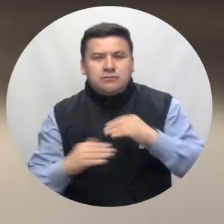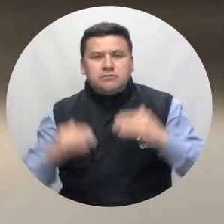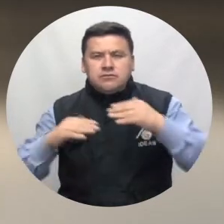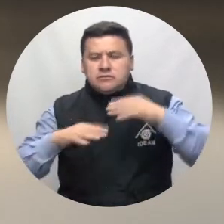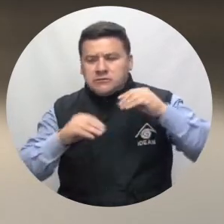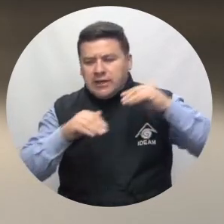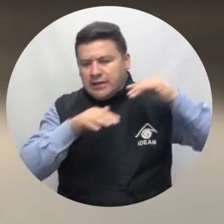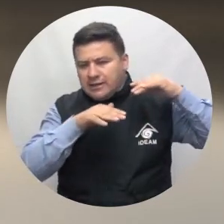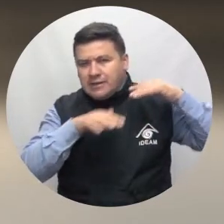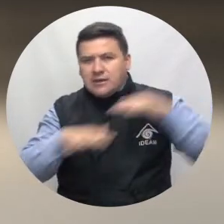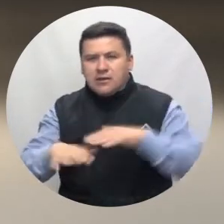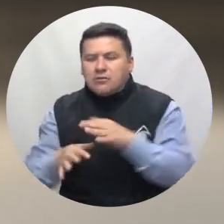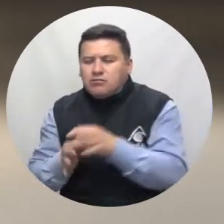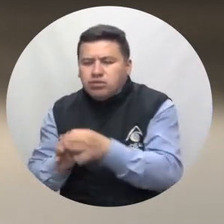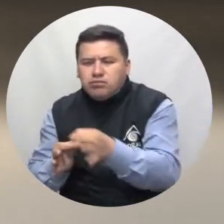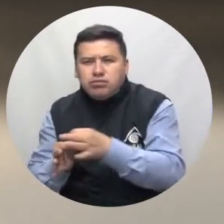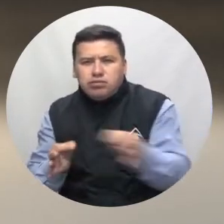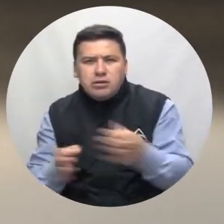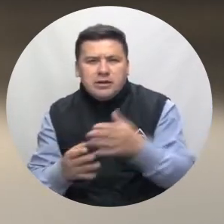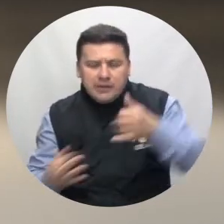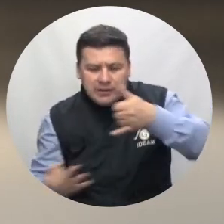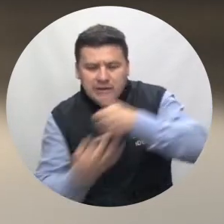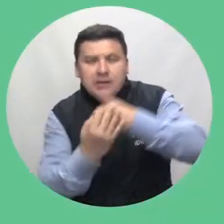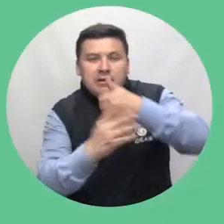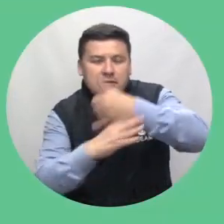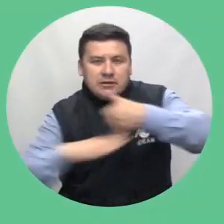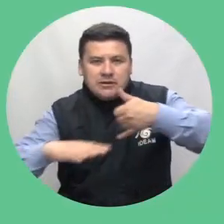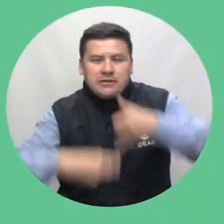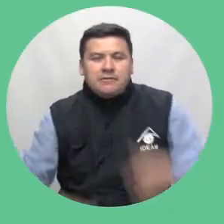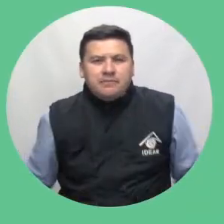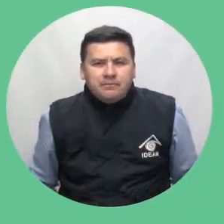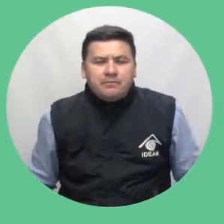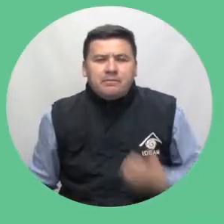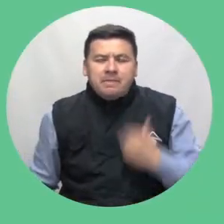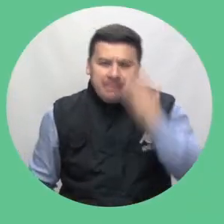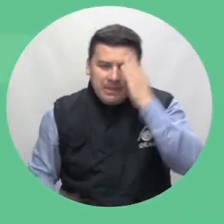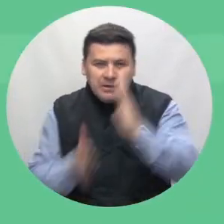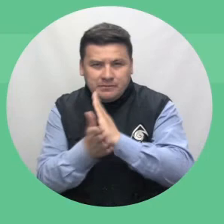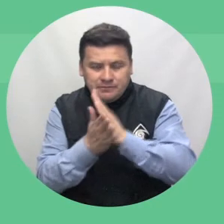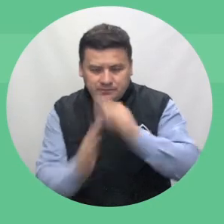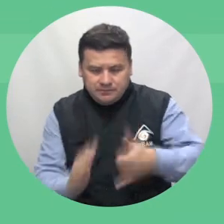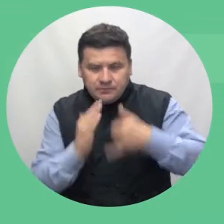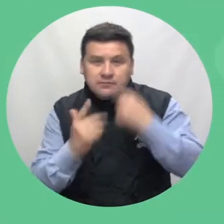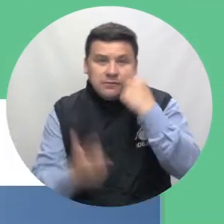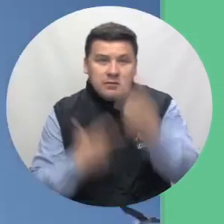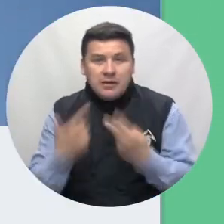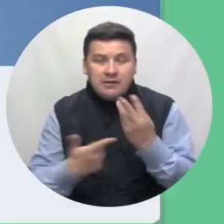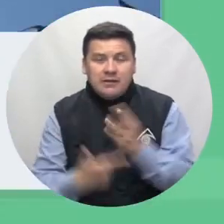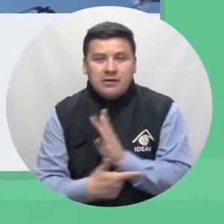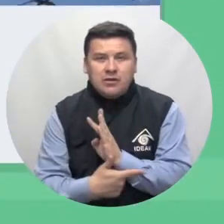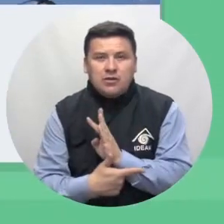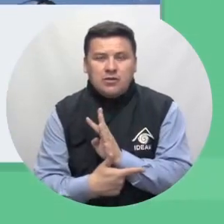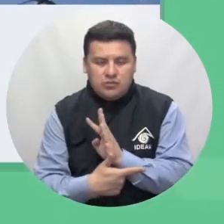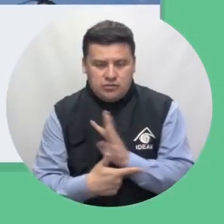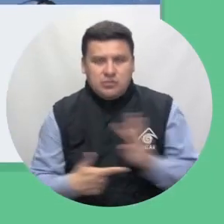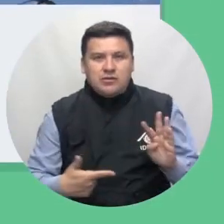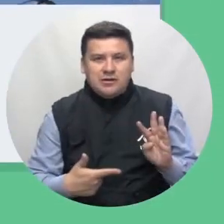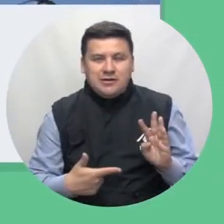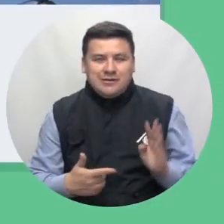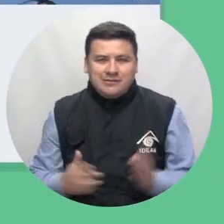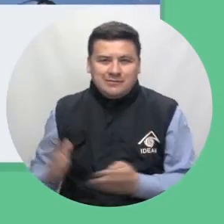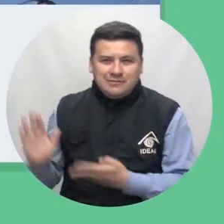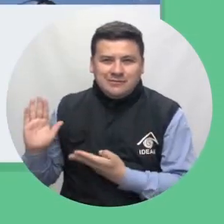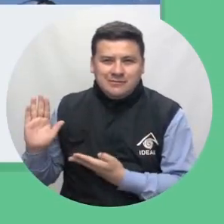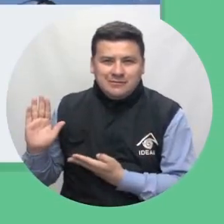alta de deslizamientos en municipios de las regiones Andina y Pacífica. Para mayor información sobre el pronóstico del tiempo, visítenos en